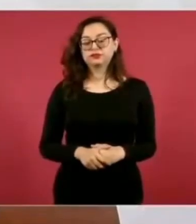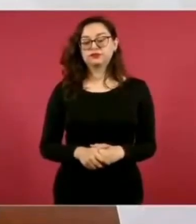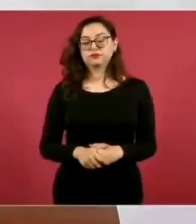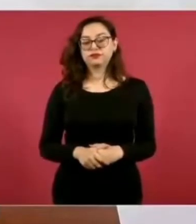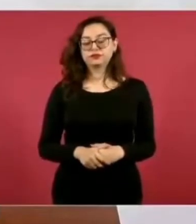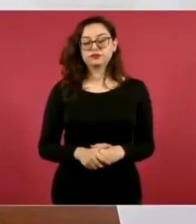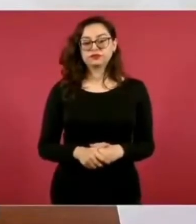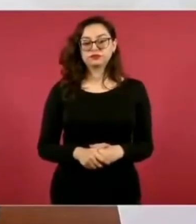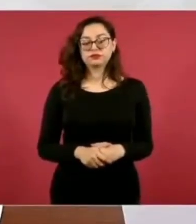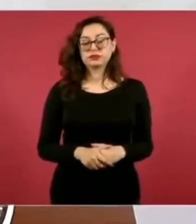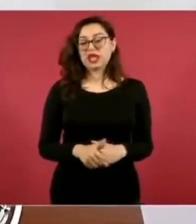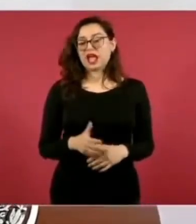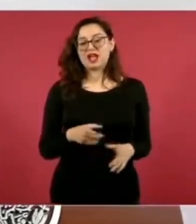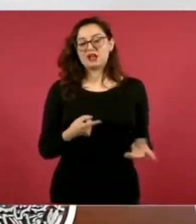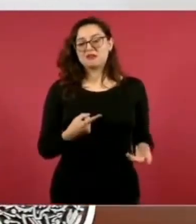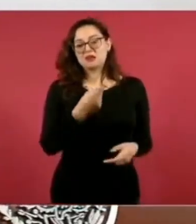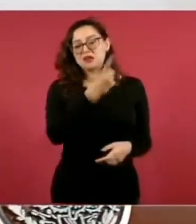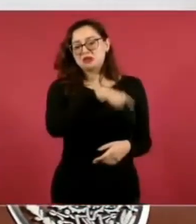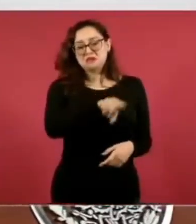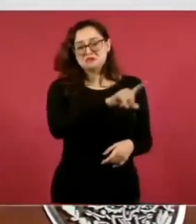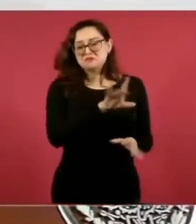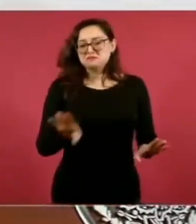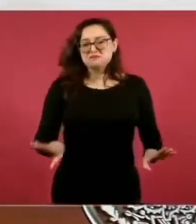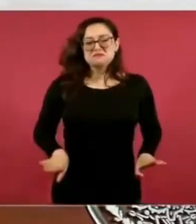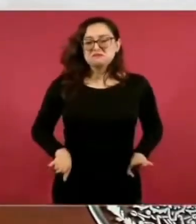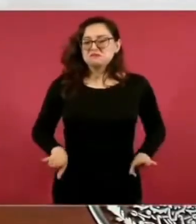han mantenido esa estrategia de